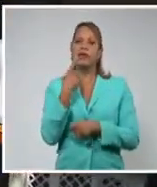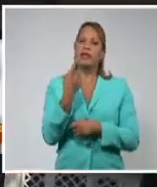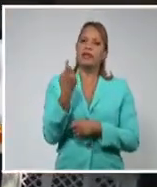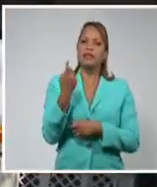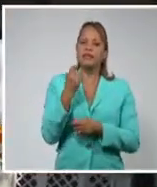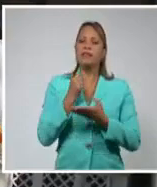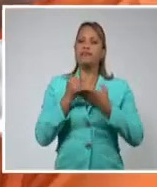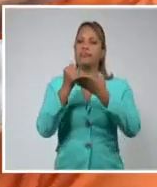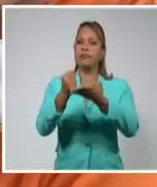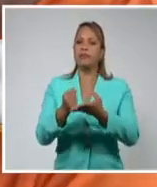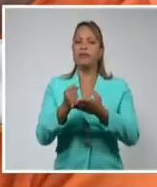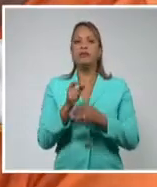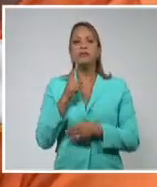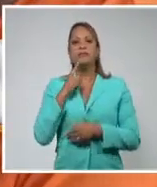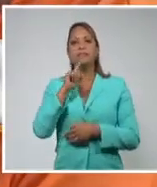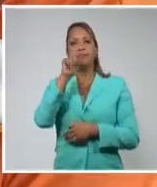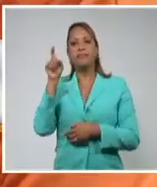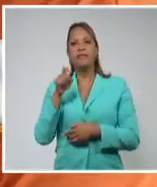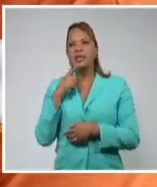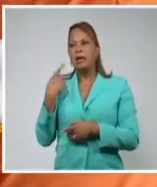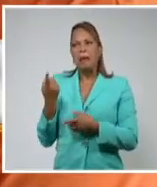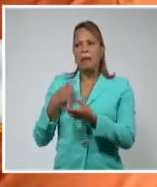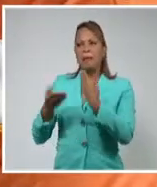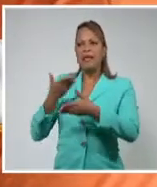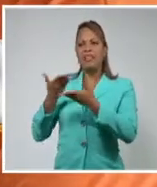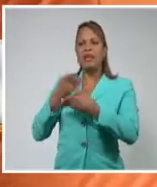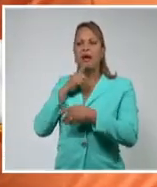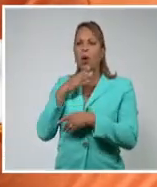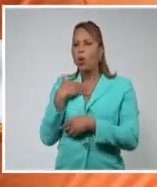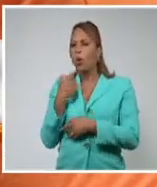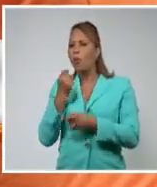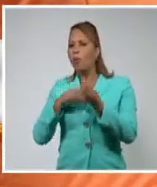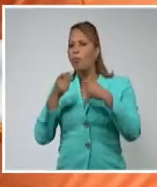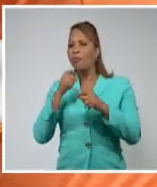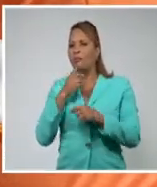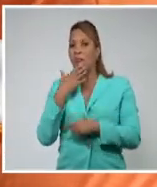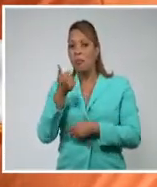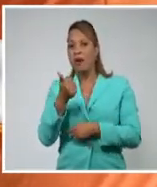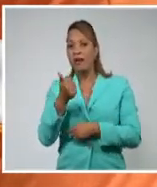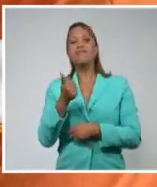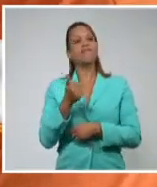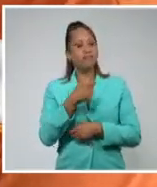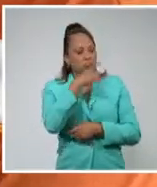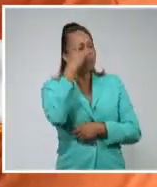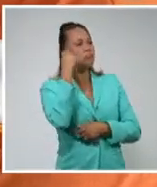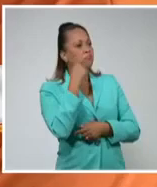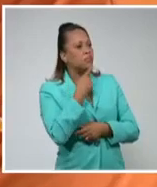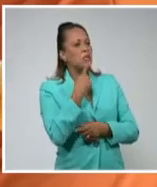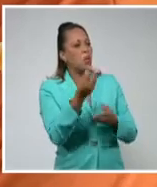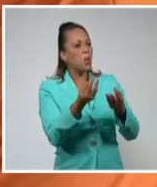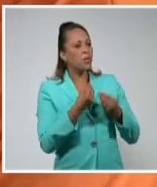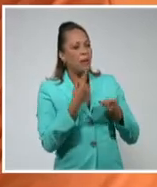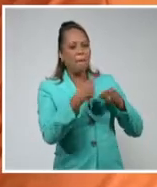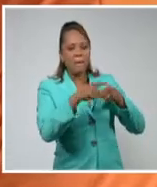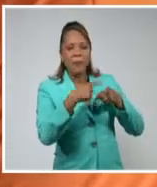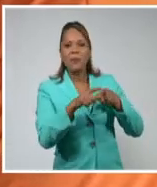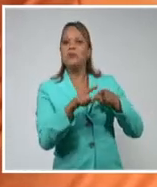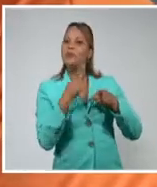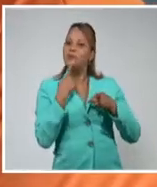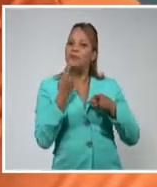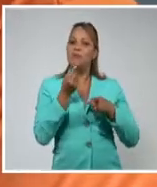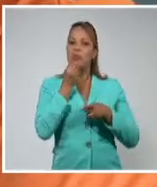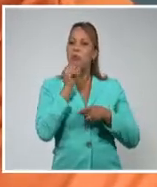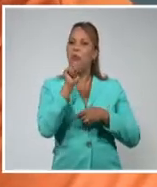parece esta venta? Bastante buena. Sí, sí, es que nos traen los productos aquí y bueno, podemos